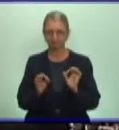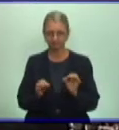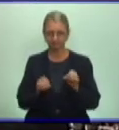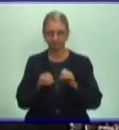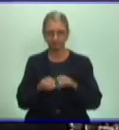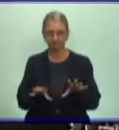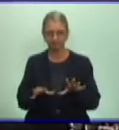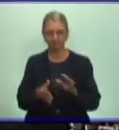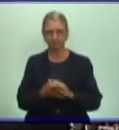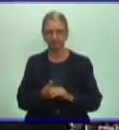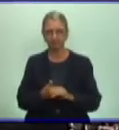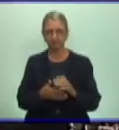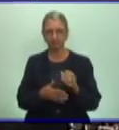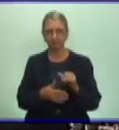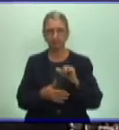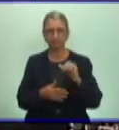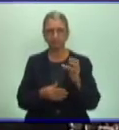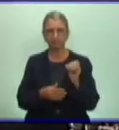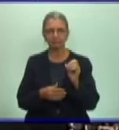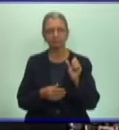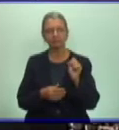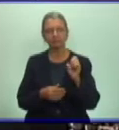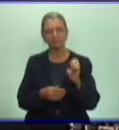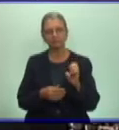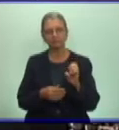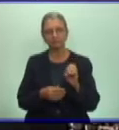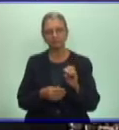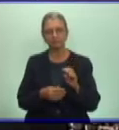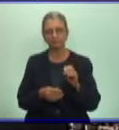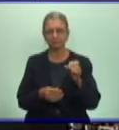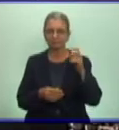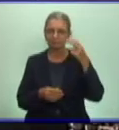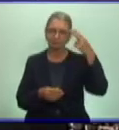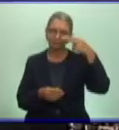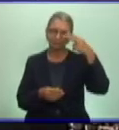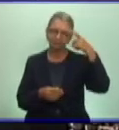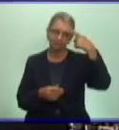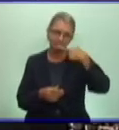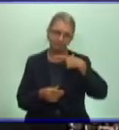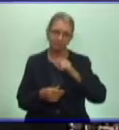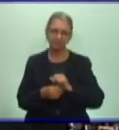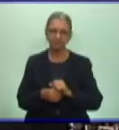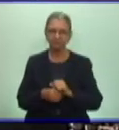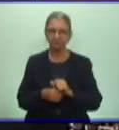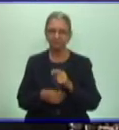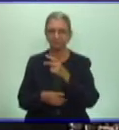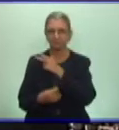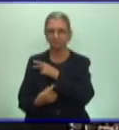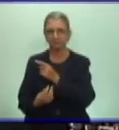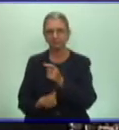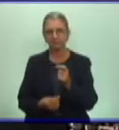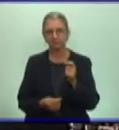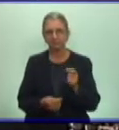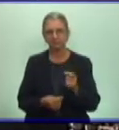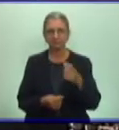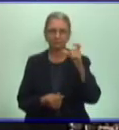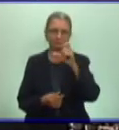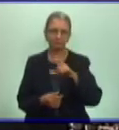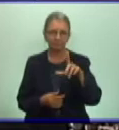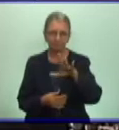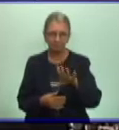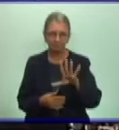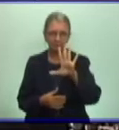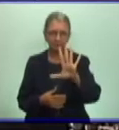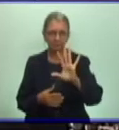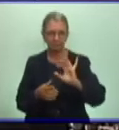aclaración. José Manuel Alonso González de Ciego de Ávila. Dice, en el caso de educación cívica, quinto y sexto grado, ¿cómo